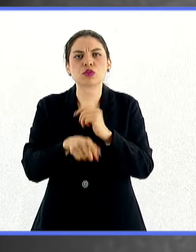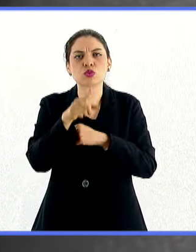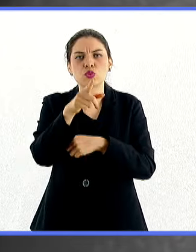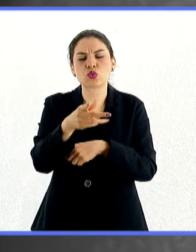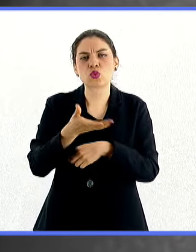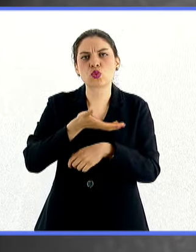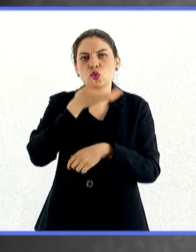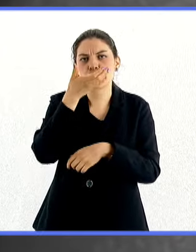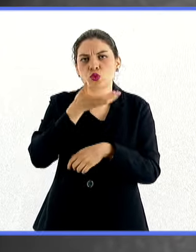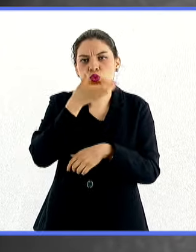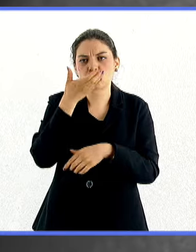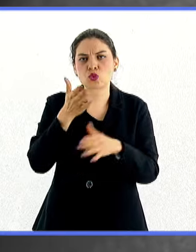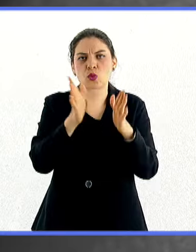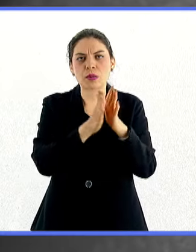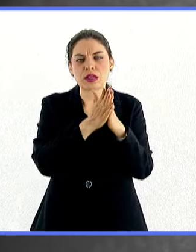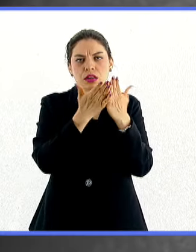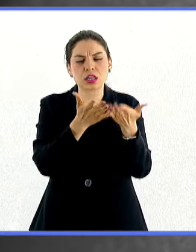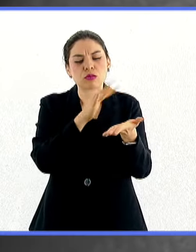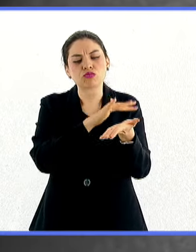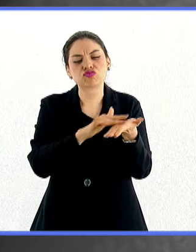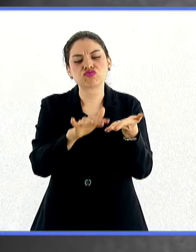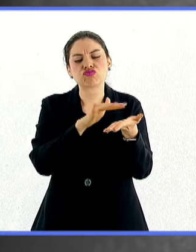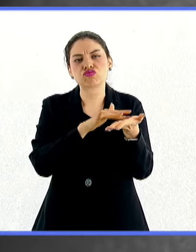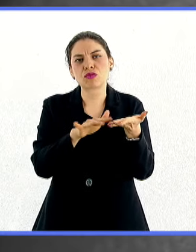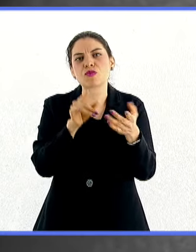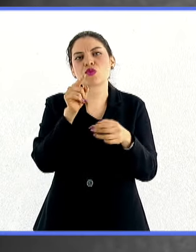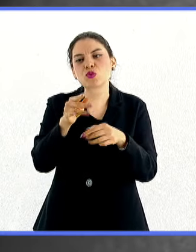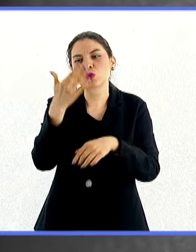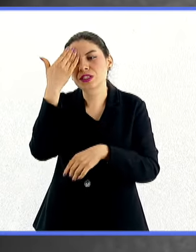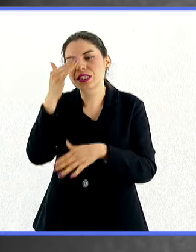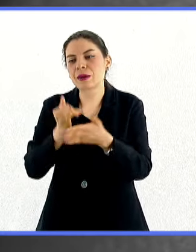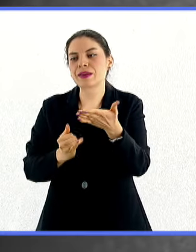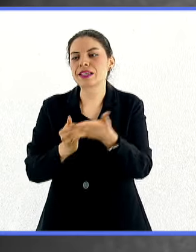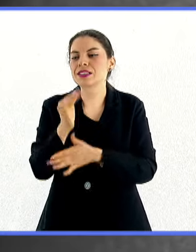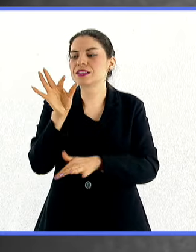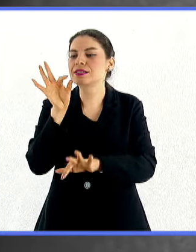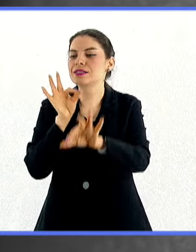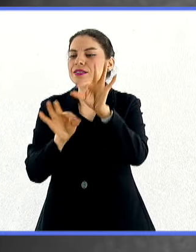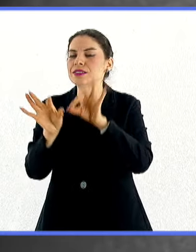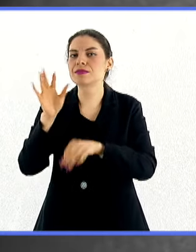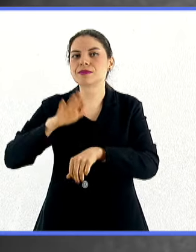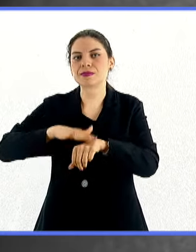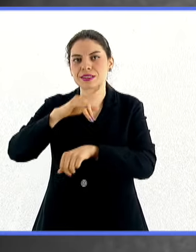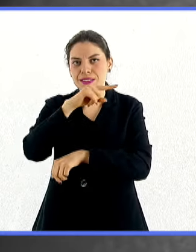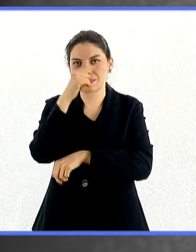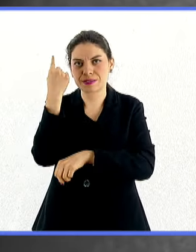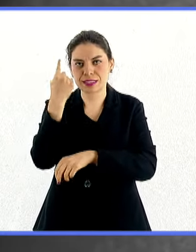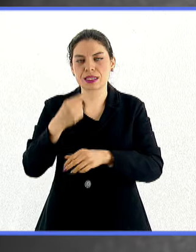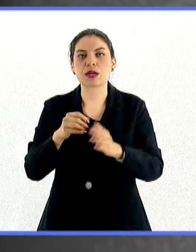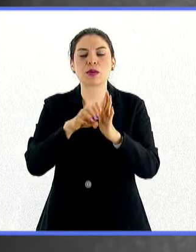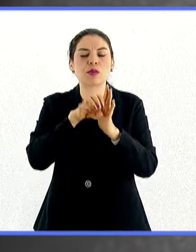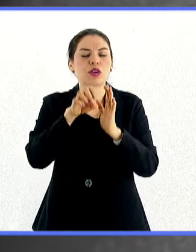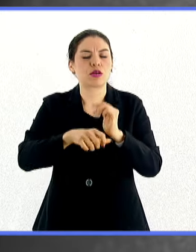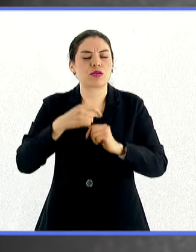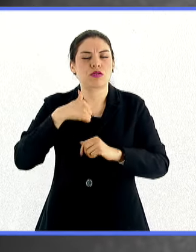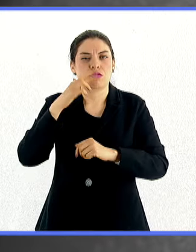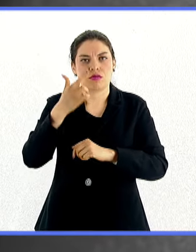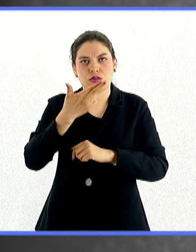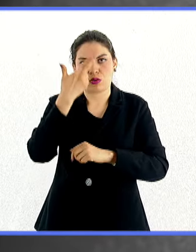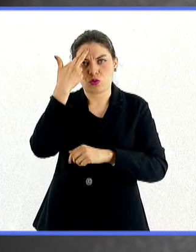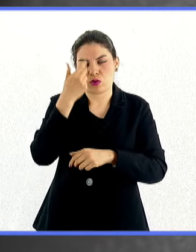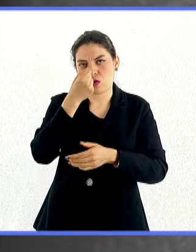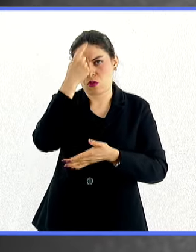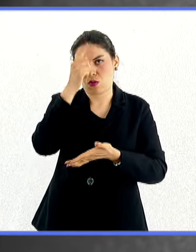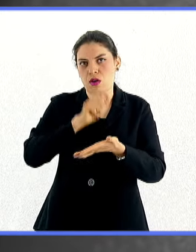puedes discriminar más fácilmente. Hay una frase de Umberto Eco, que por cierto yo tuve la suerte de escucharlo en esta